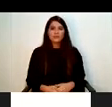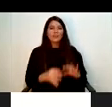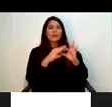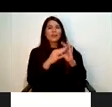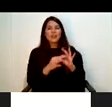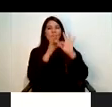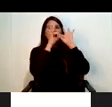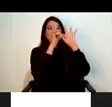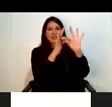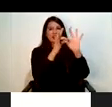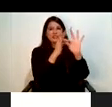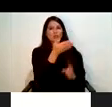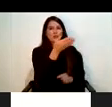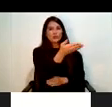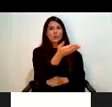la presentación